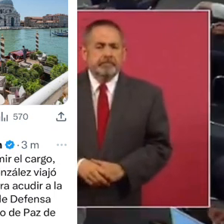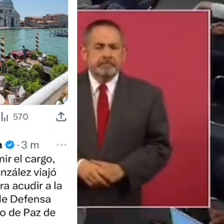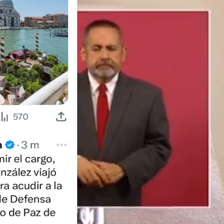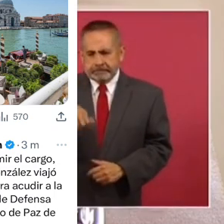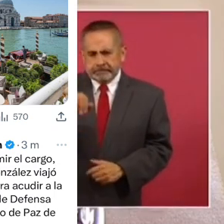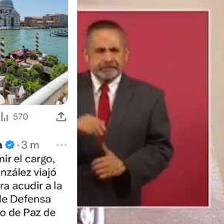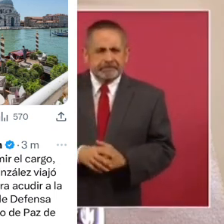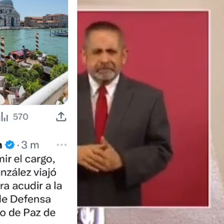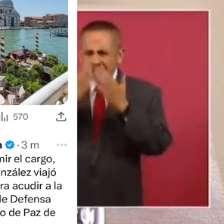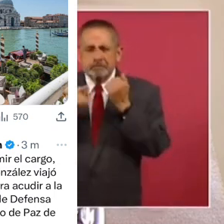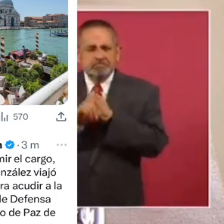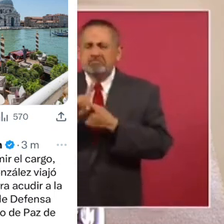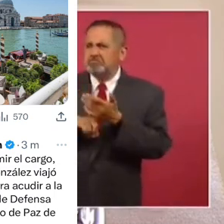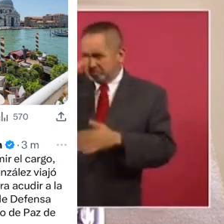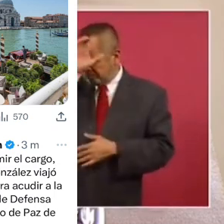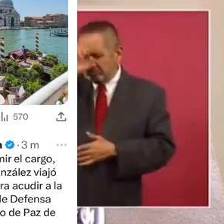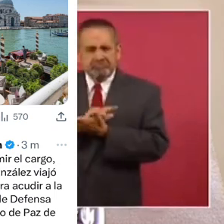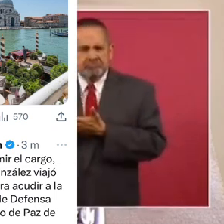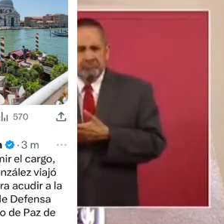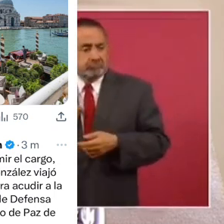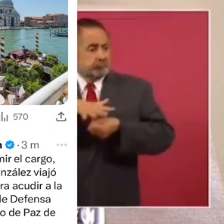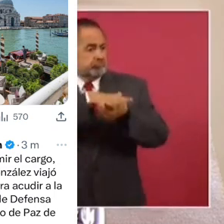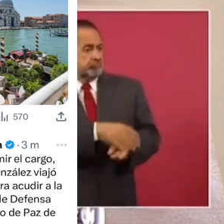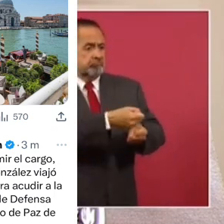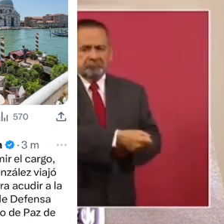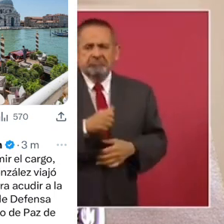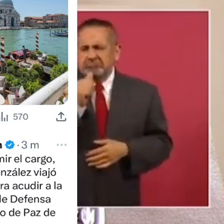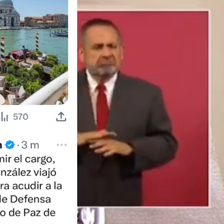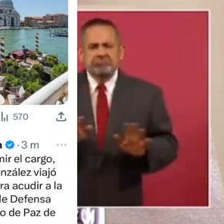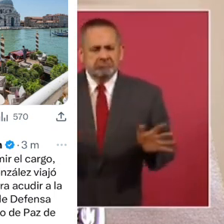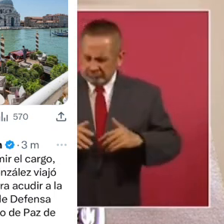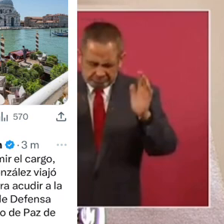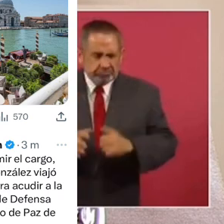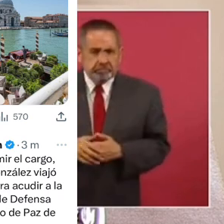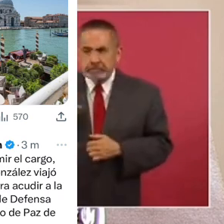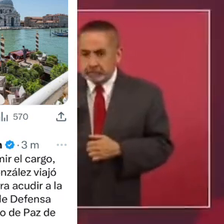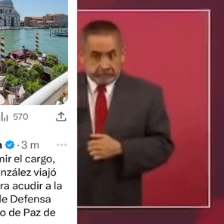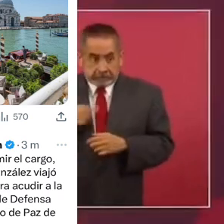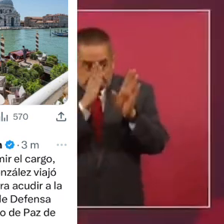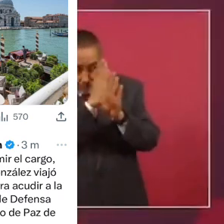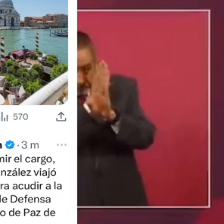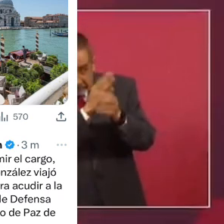Sí, porque no tenemos problema de conciencia y porque no somos represores y porque no espiamos.